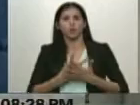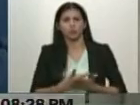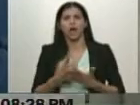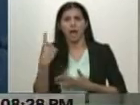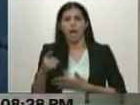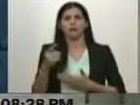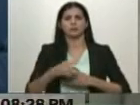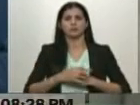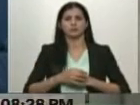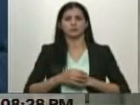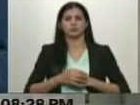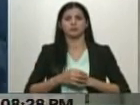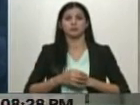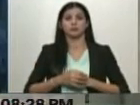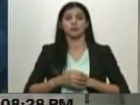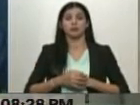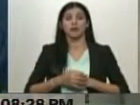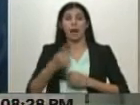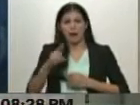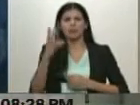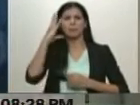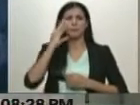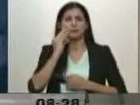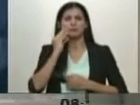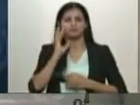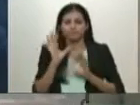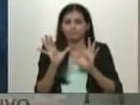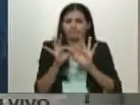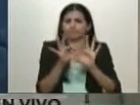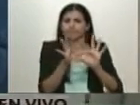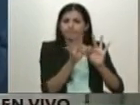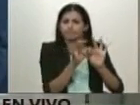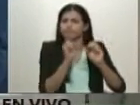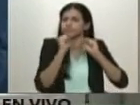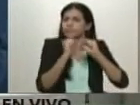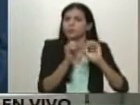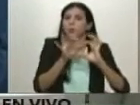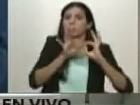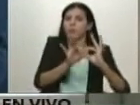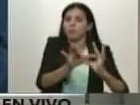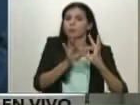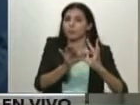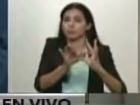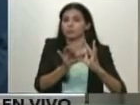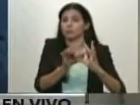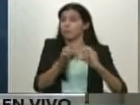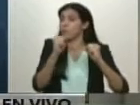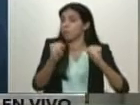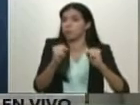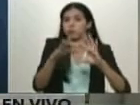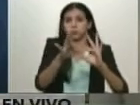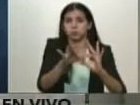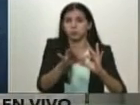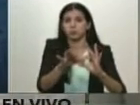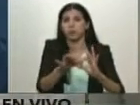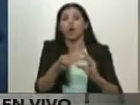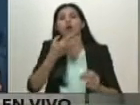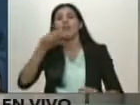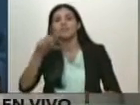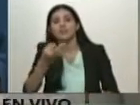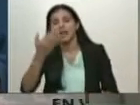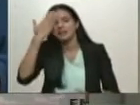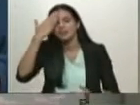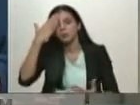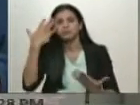Y además tenemos una experiencia. Estamos articulados en profundidad, conectados en profundidad con la verdad de este país.